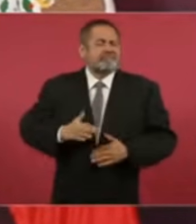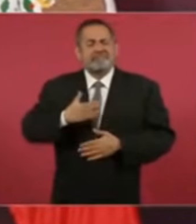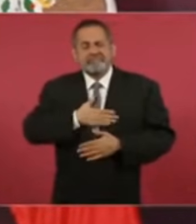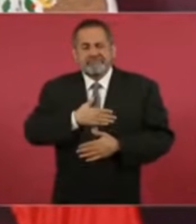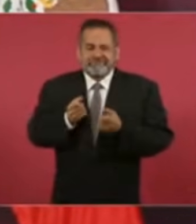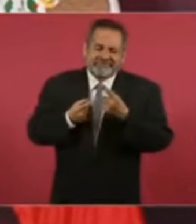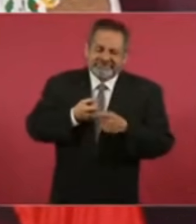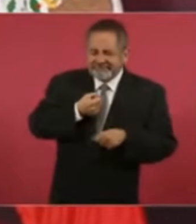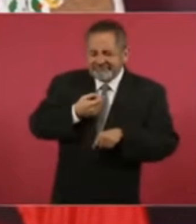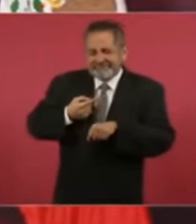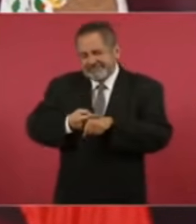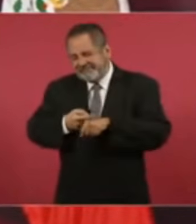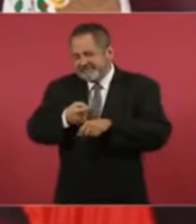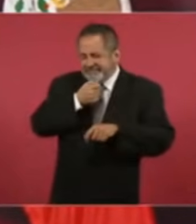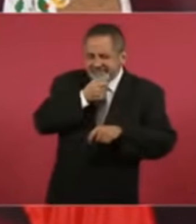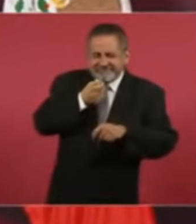achaques.